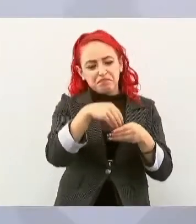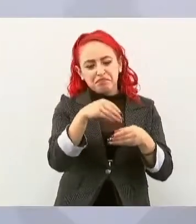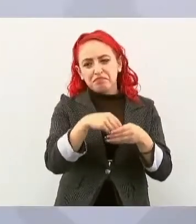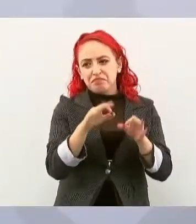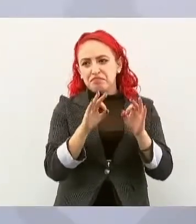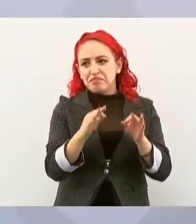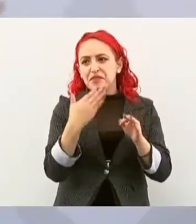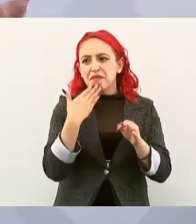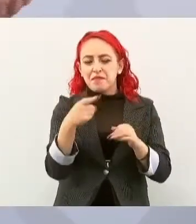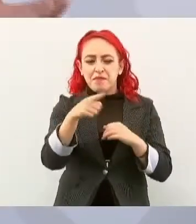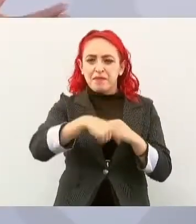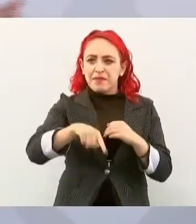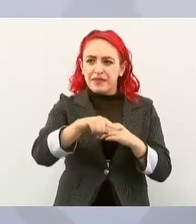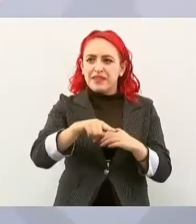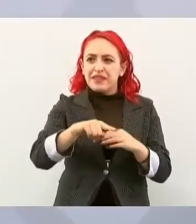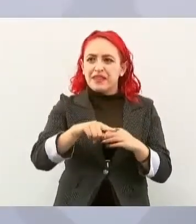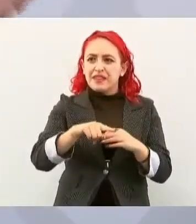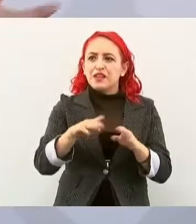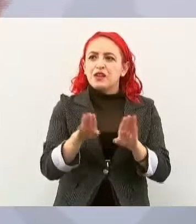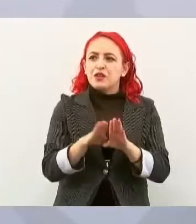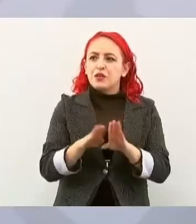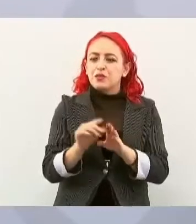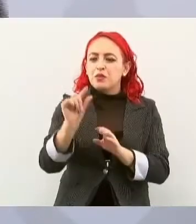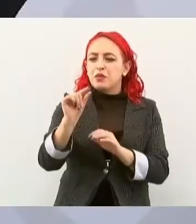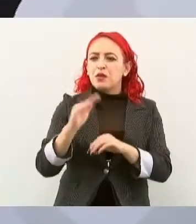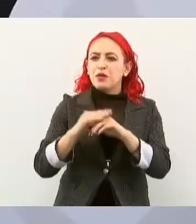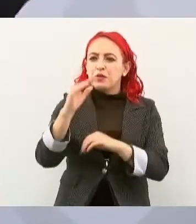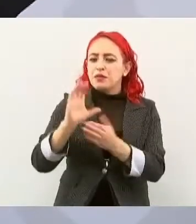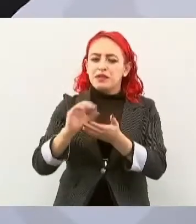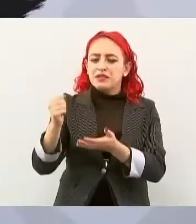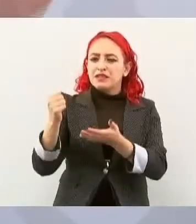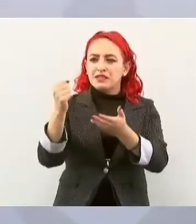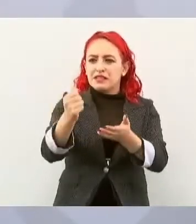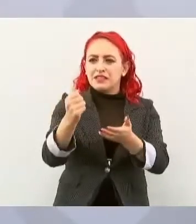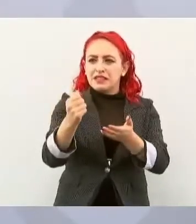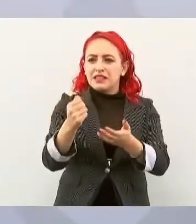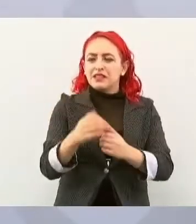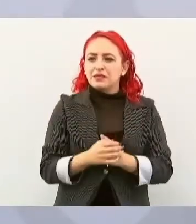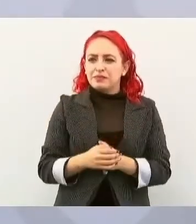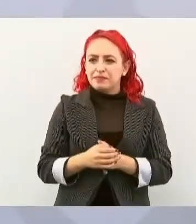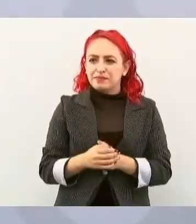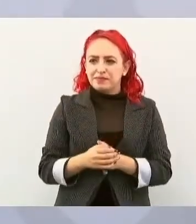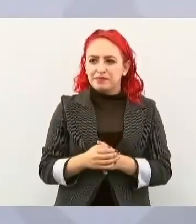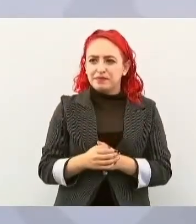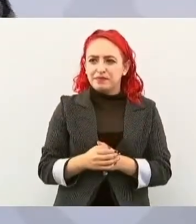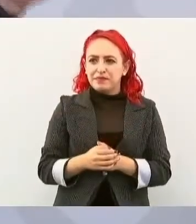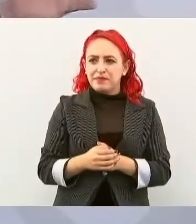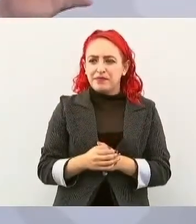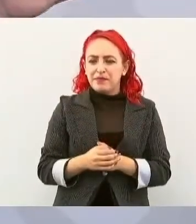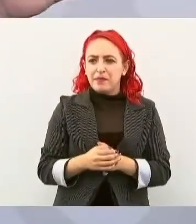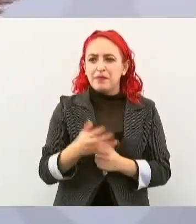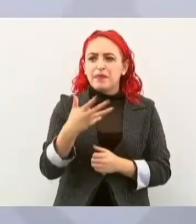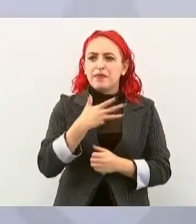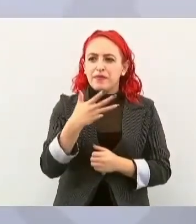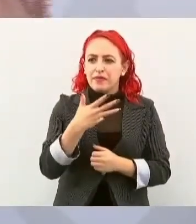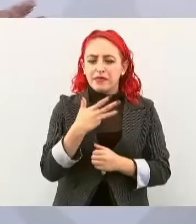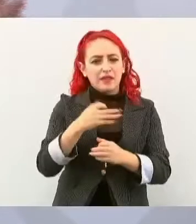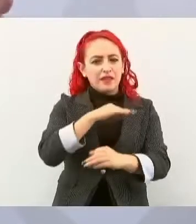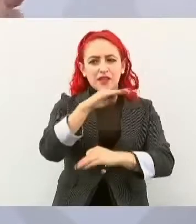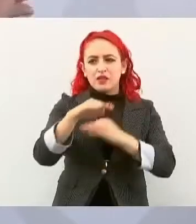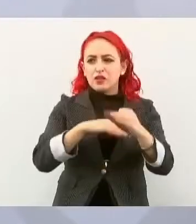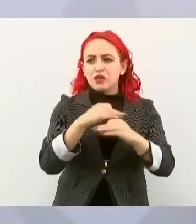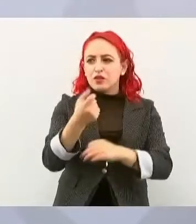considerables. Ya les puedo decir que con un poco más del presupuesto que antes ejercía, vamos a tener todos